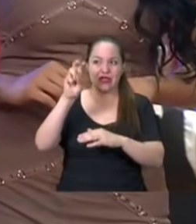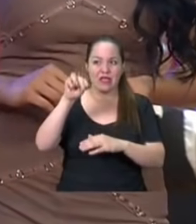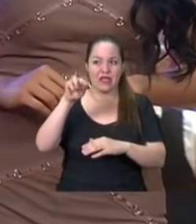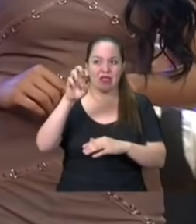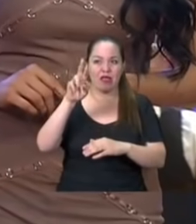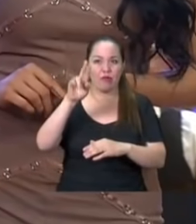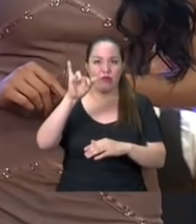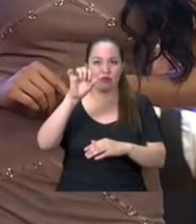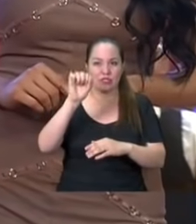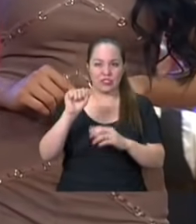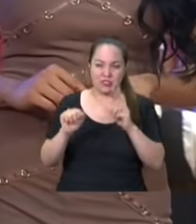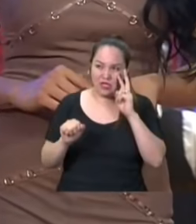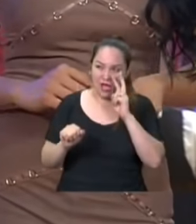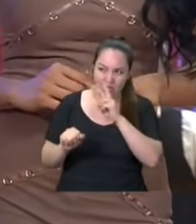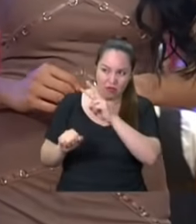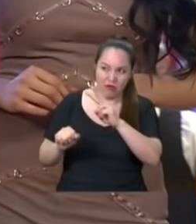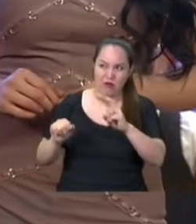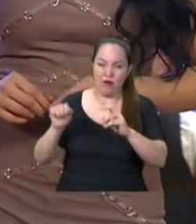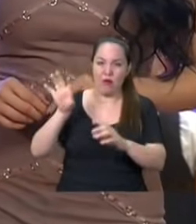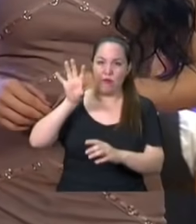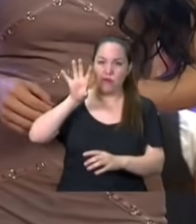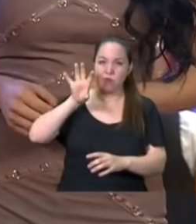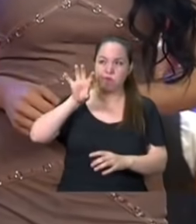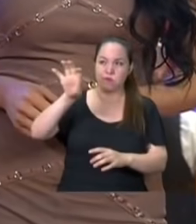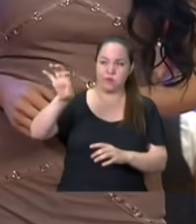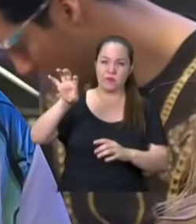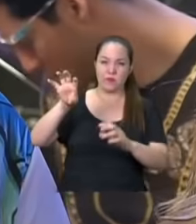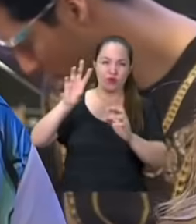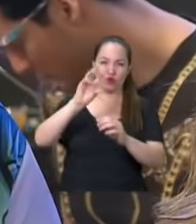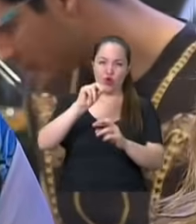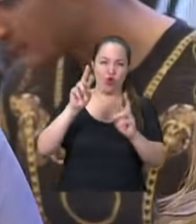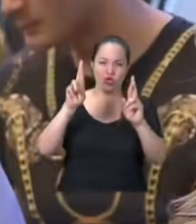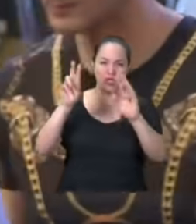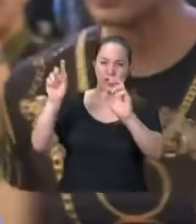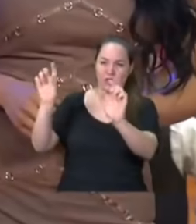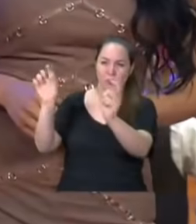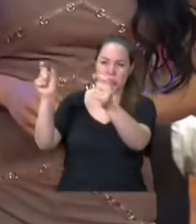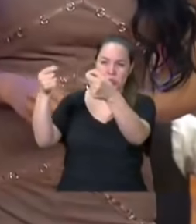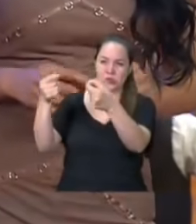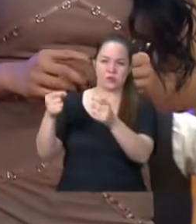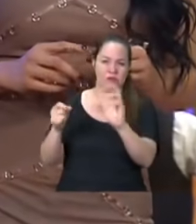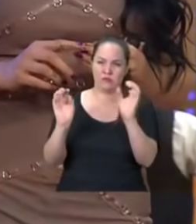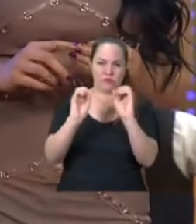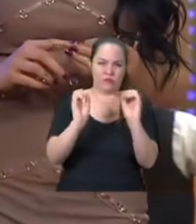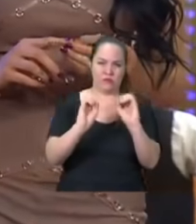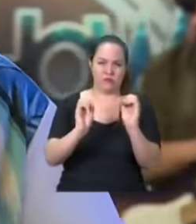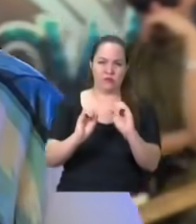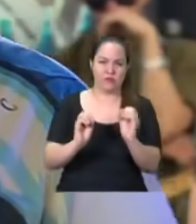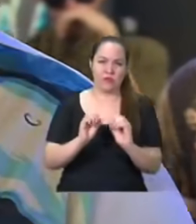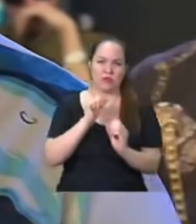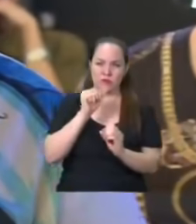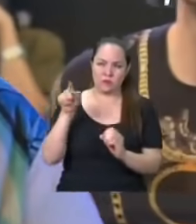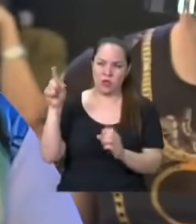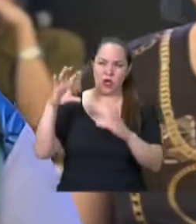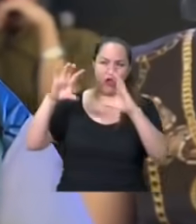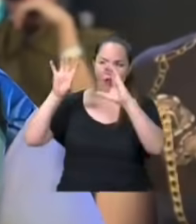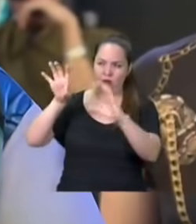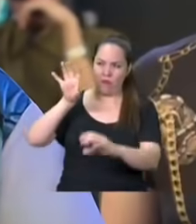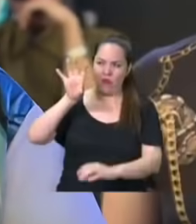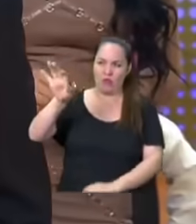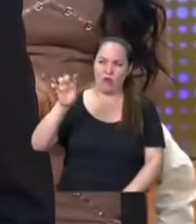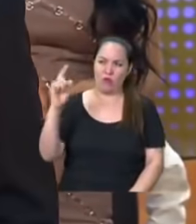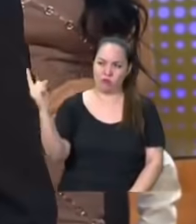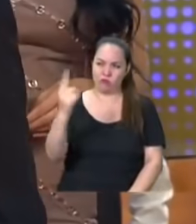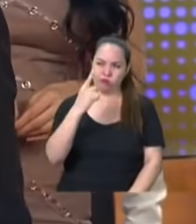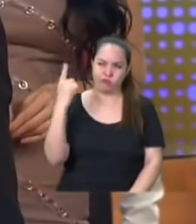medidor. No tiene changuitos. No. Ni diablitos, no, ni cosas de esas. Gracias a Dios, para que sepan. No. Pero